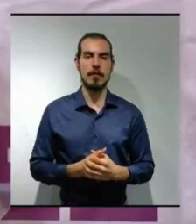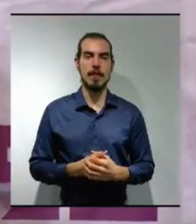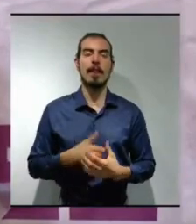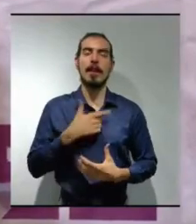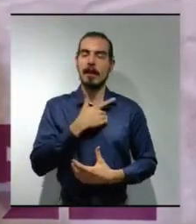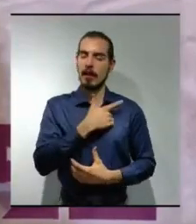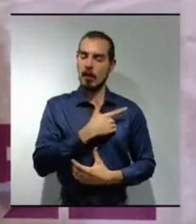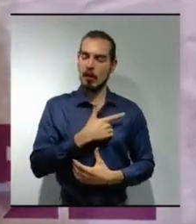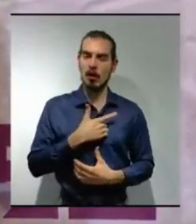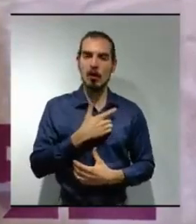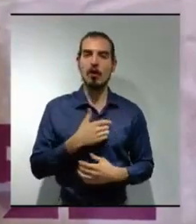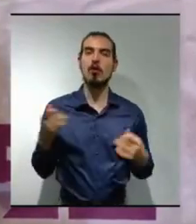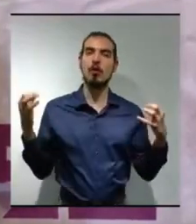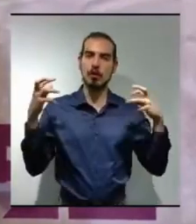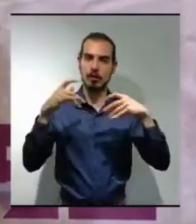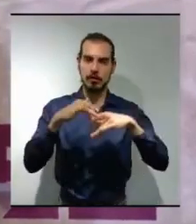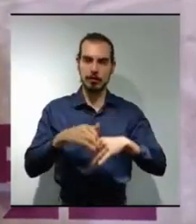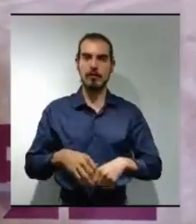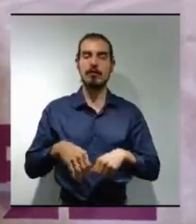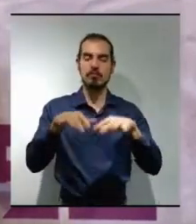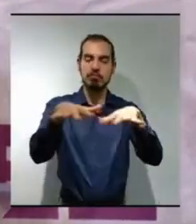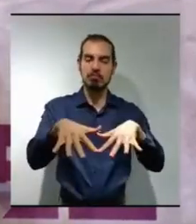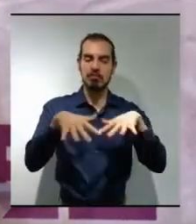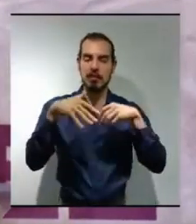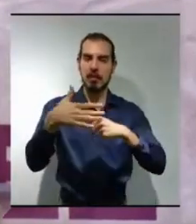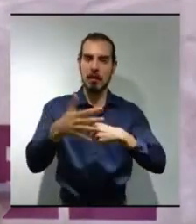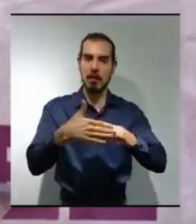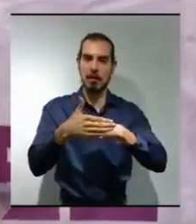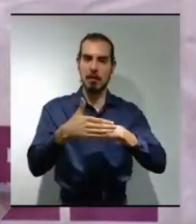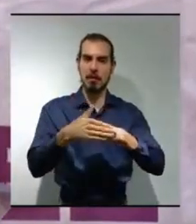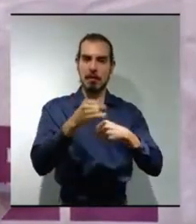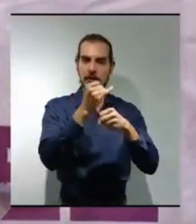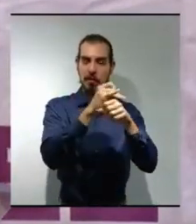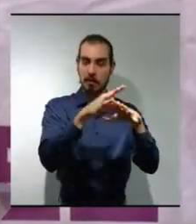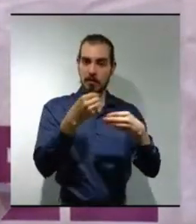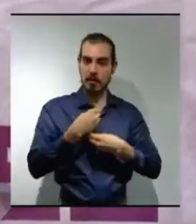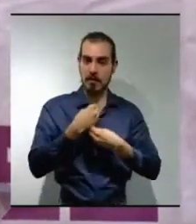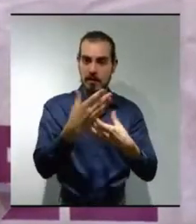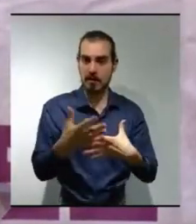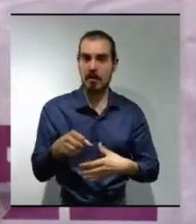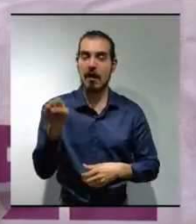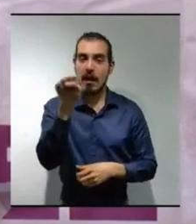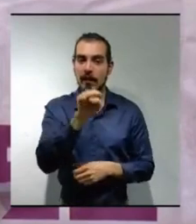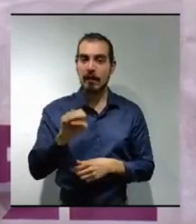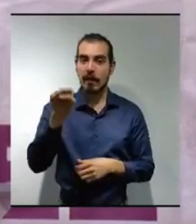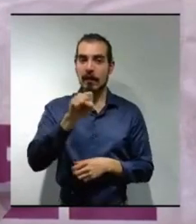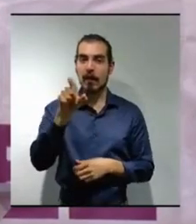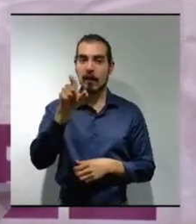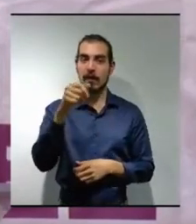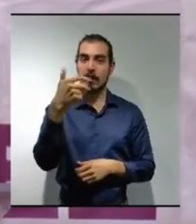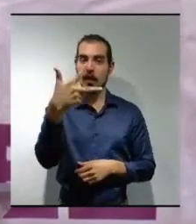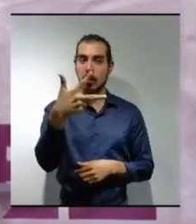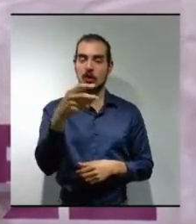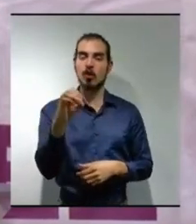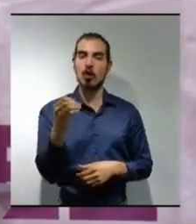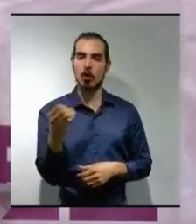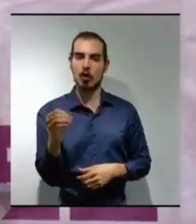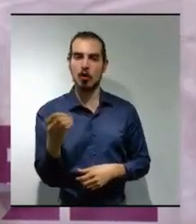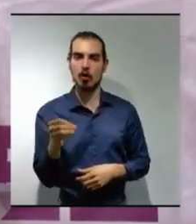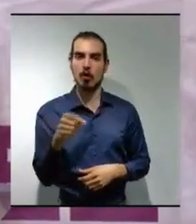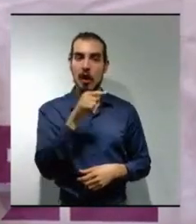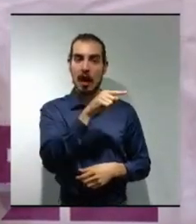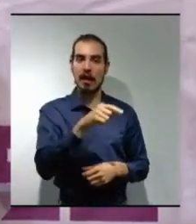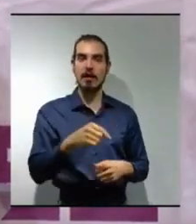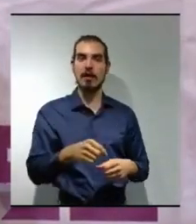para informarles sobre nuestro próximo evento, un evento que se va a llevar a cabo el sábado 28 de octubre en la Plaza